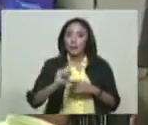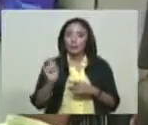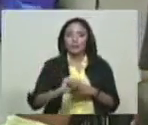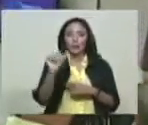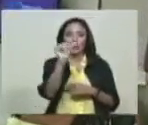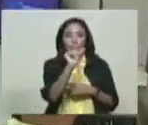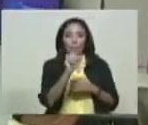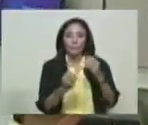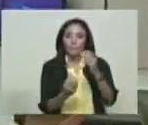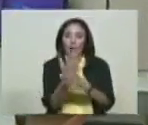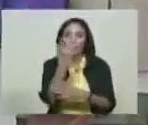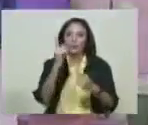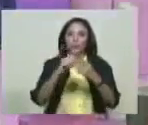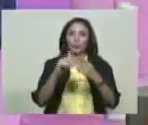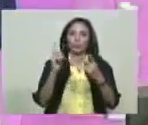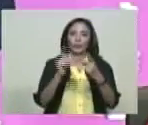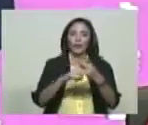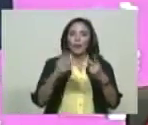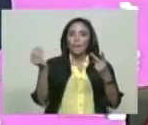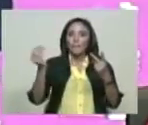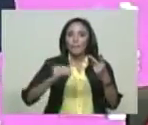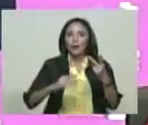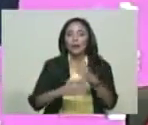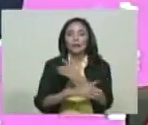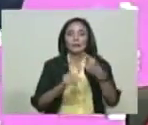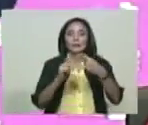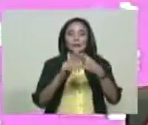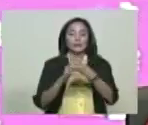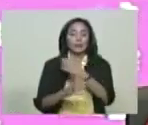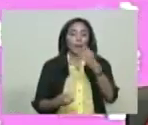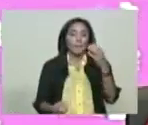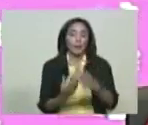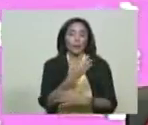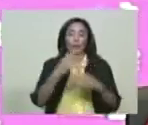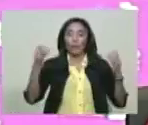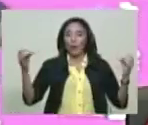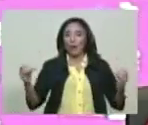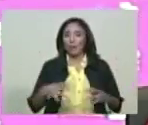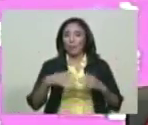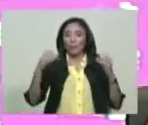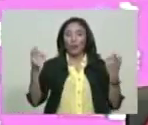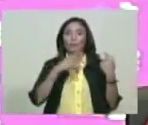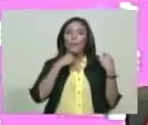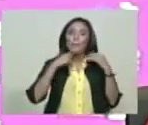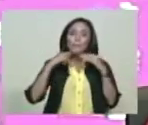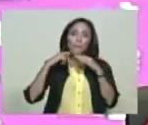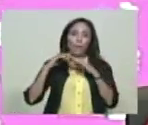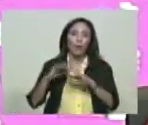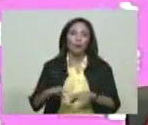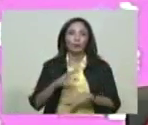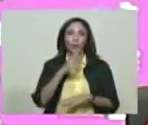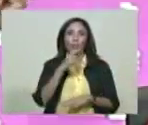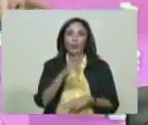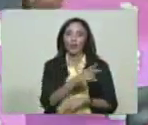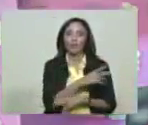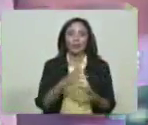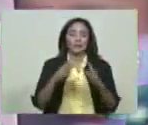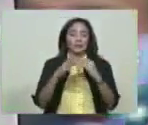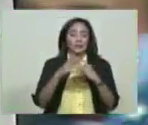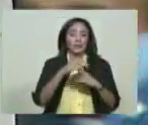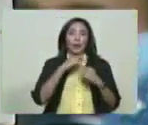mayo con quema violencia muerte unió